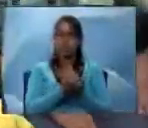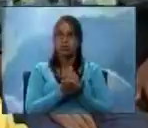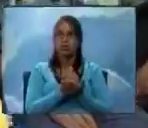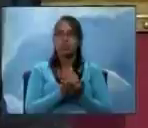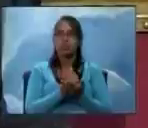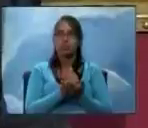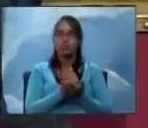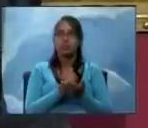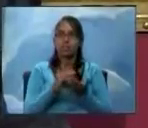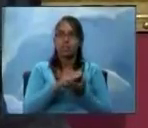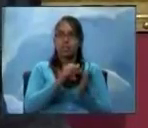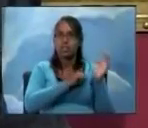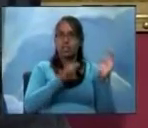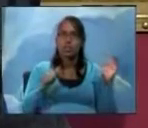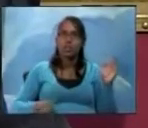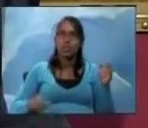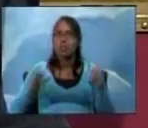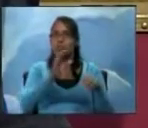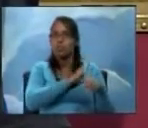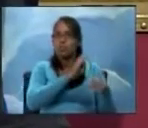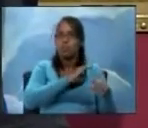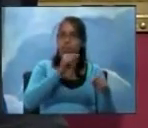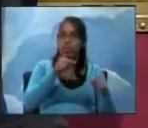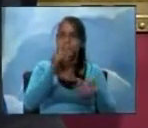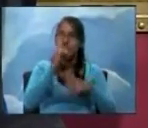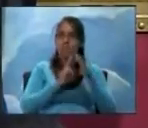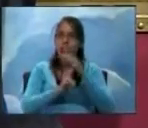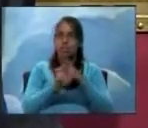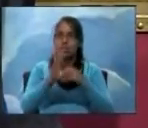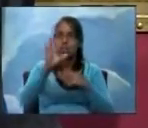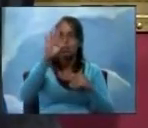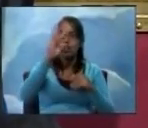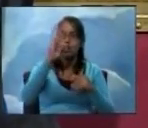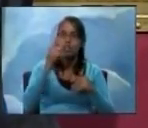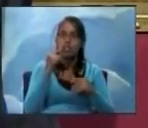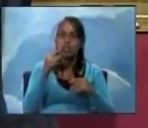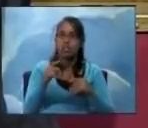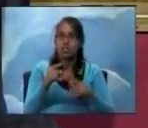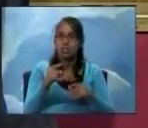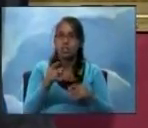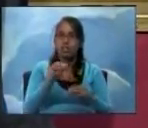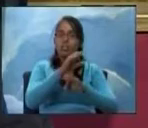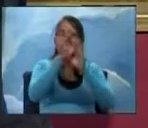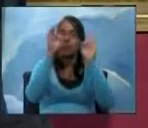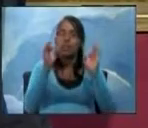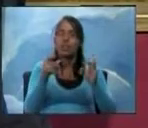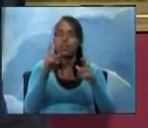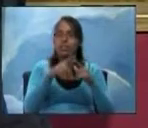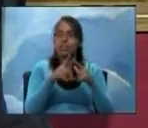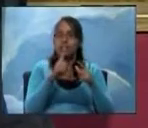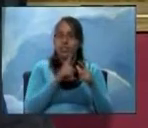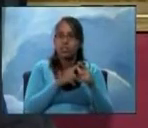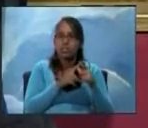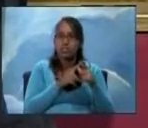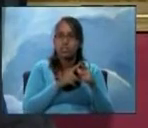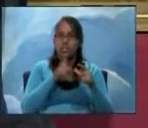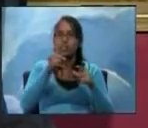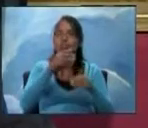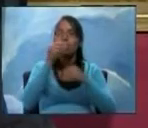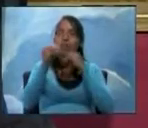Dios! ¡Gloria al Señor! A mí me toca por acá el versículo 7 y dice de esta manera: entonces se